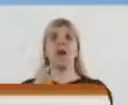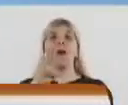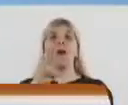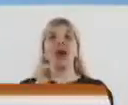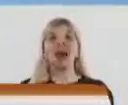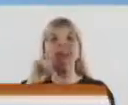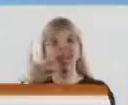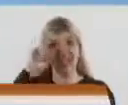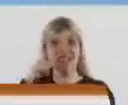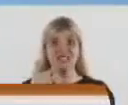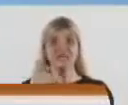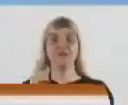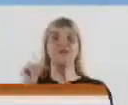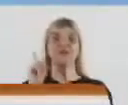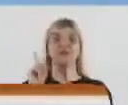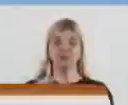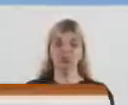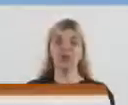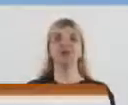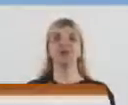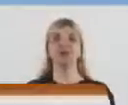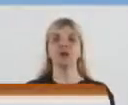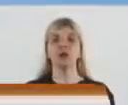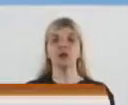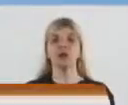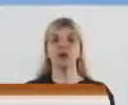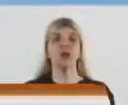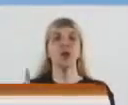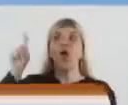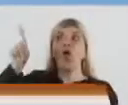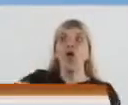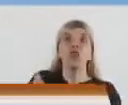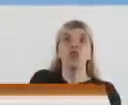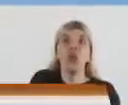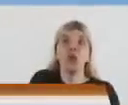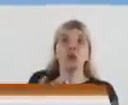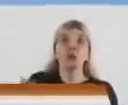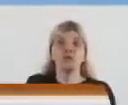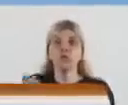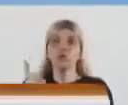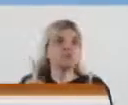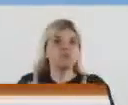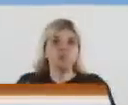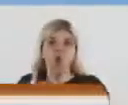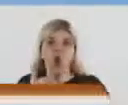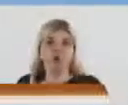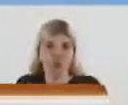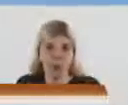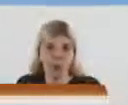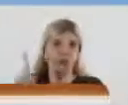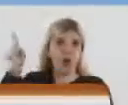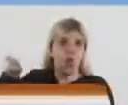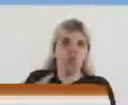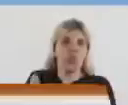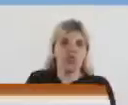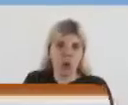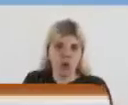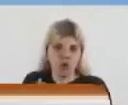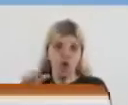no sabemos exactamente de dónde nos van a proveer las vacunas de origen ruso y eso es lo que estamos